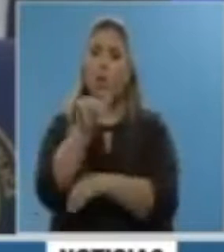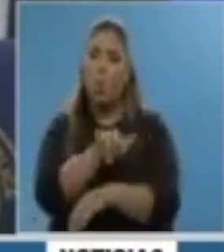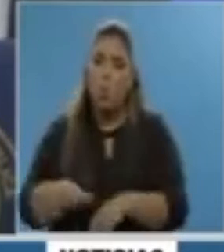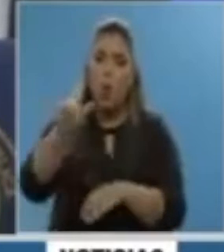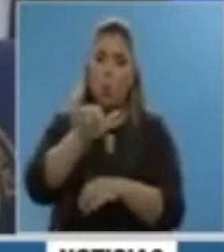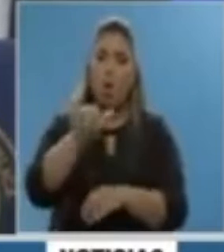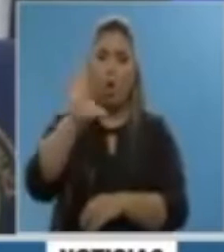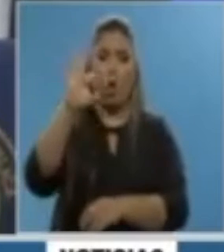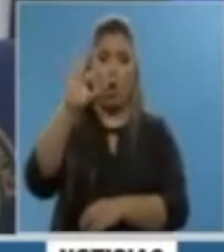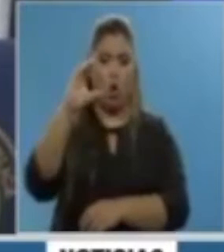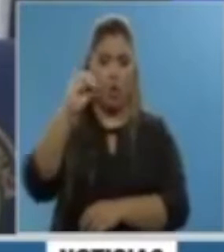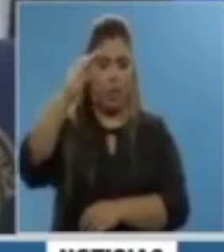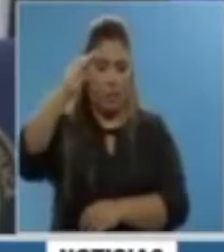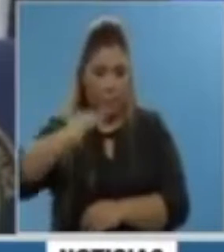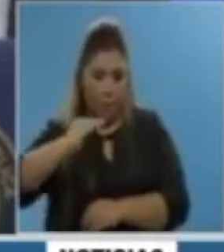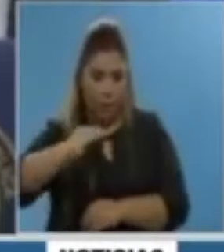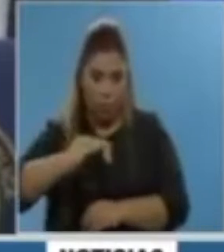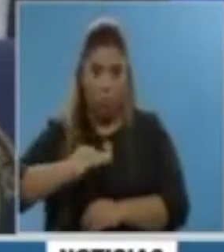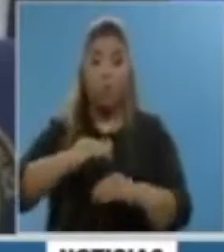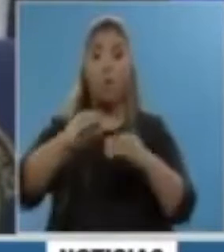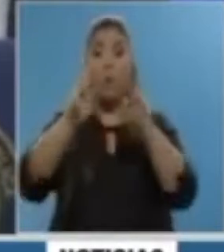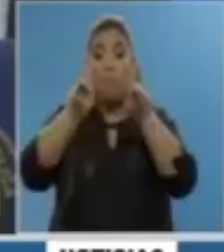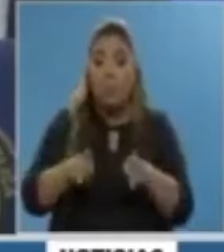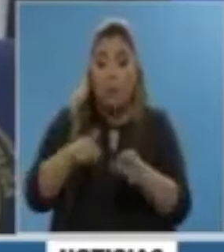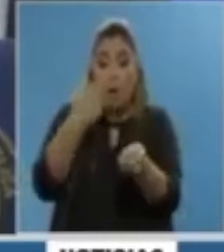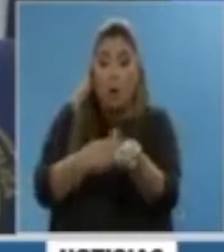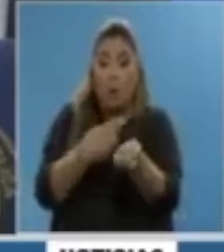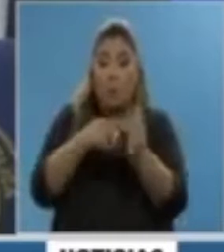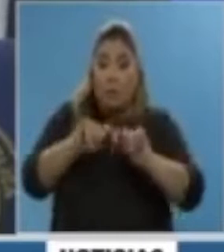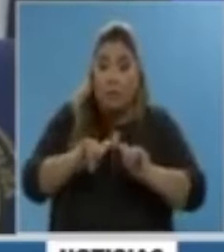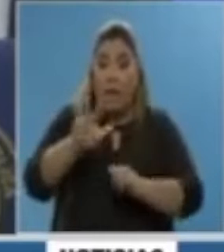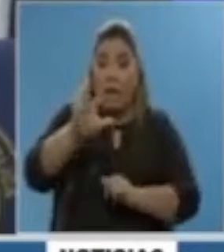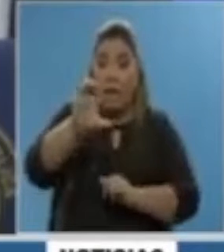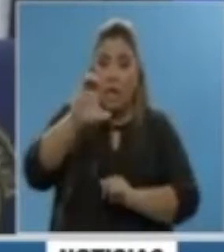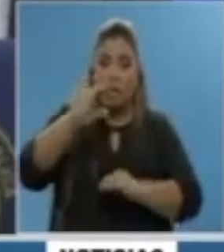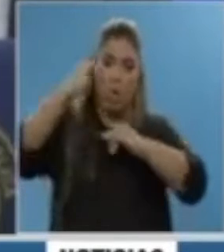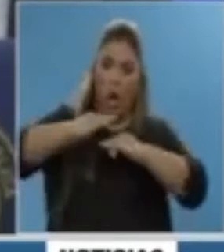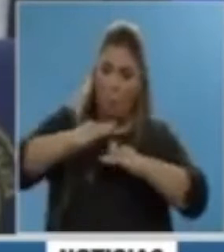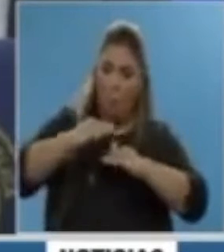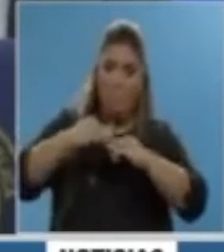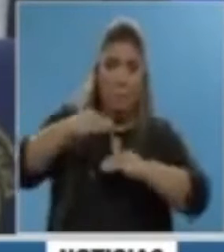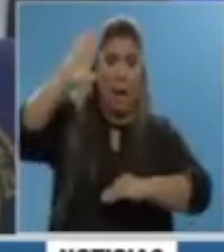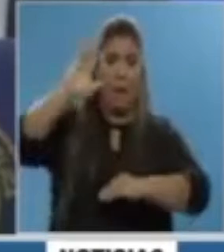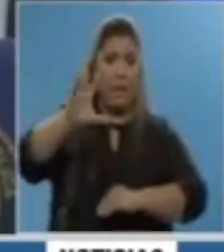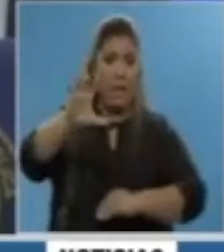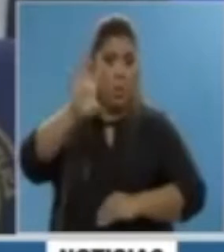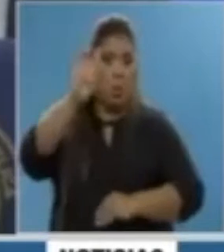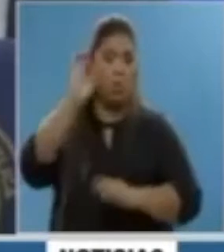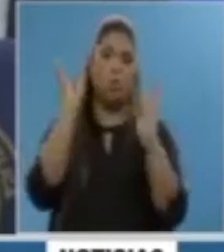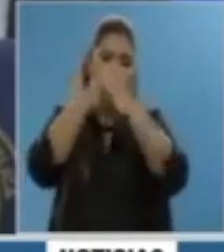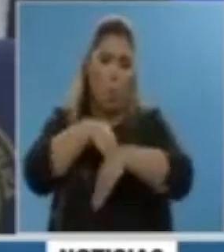90. El número de hospitalizaciones también se ha mantenido por debajo de 300, que ha sido un